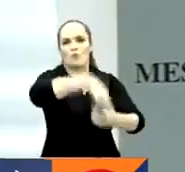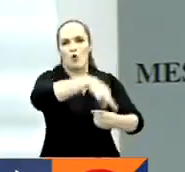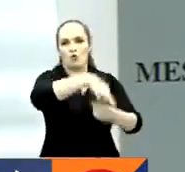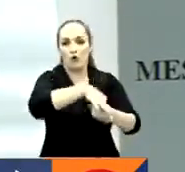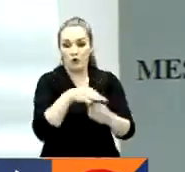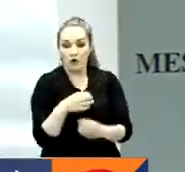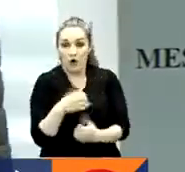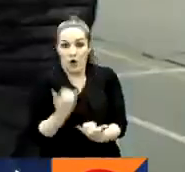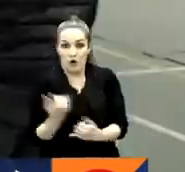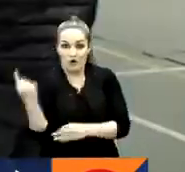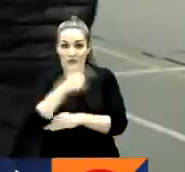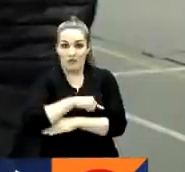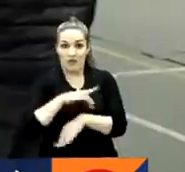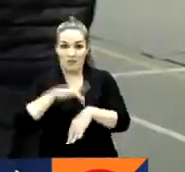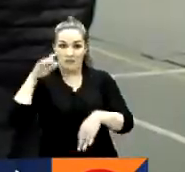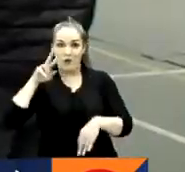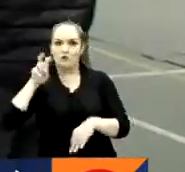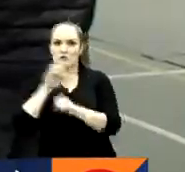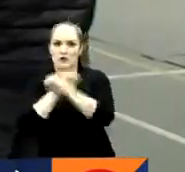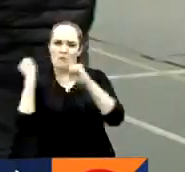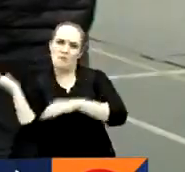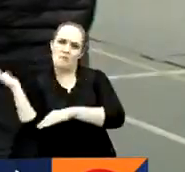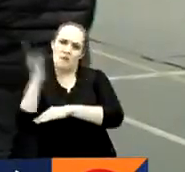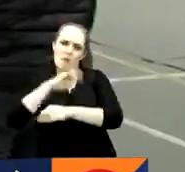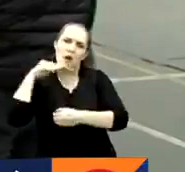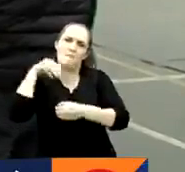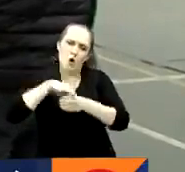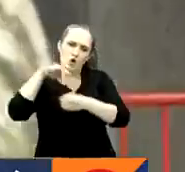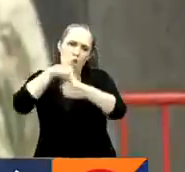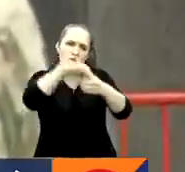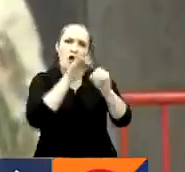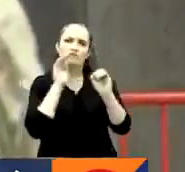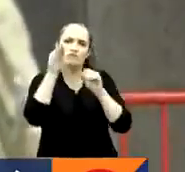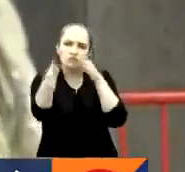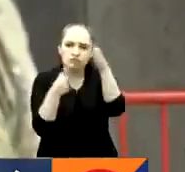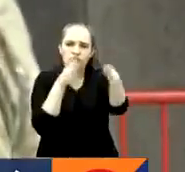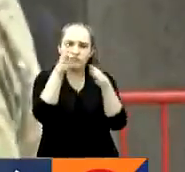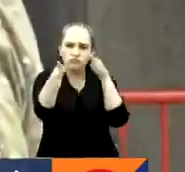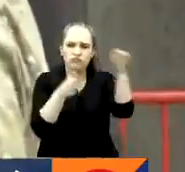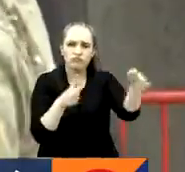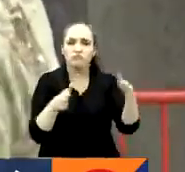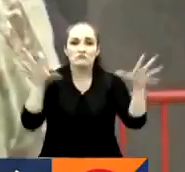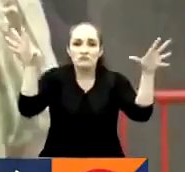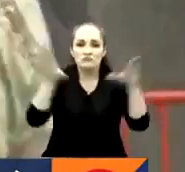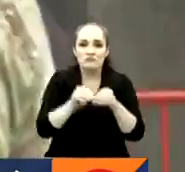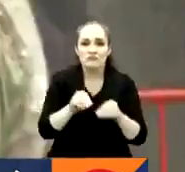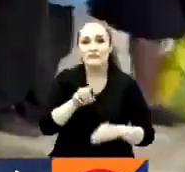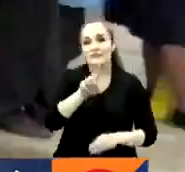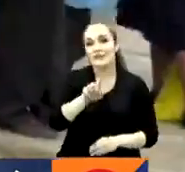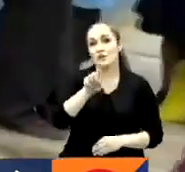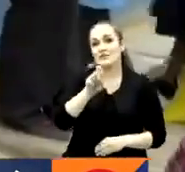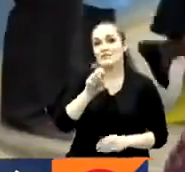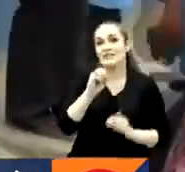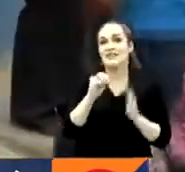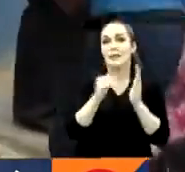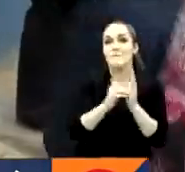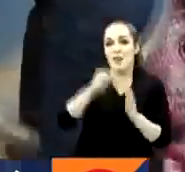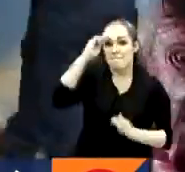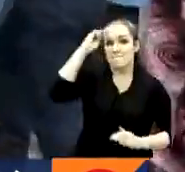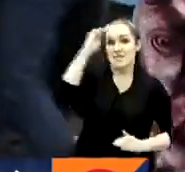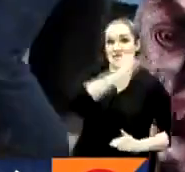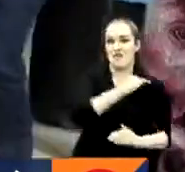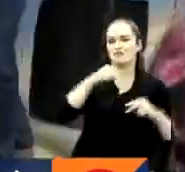de este domingo para ejercer su derecho al voto en la segunda vuelta presidencial. Unos 160.000 militares y policías fueron desplegados en